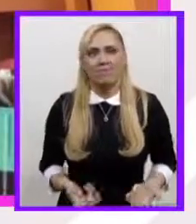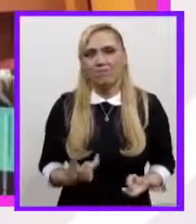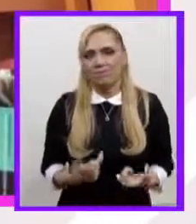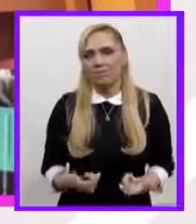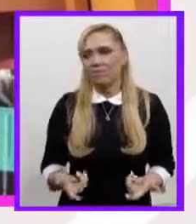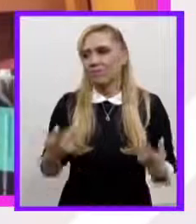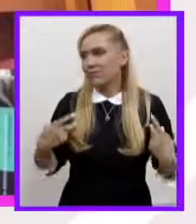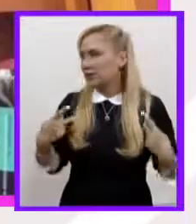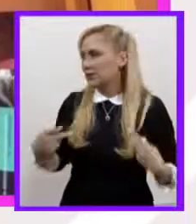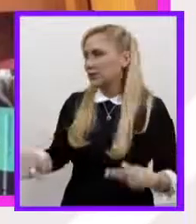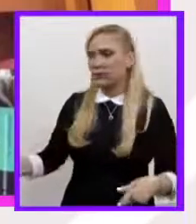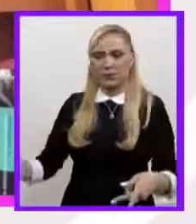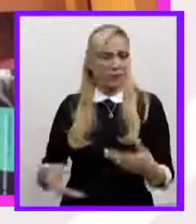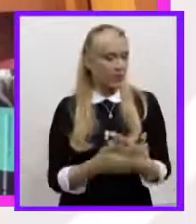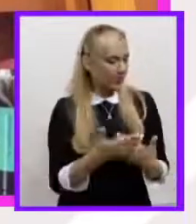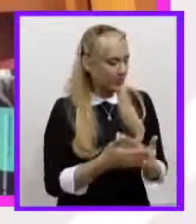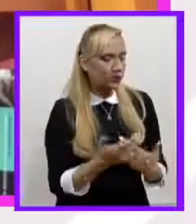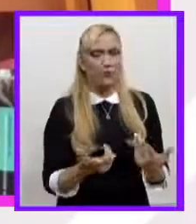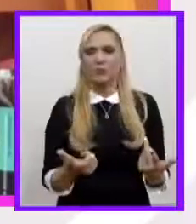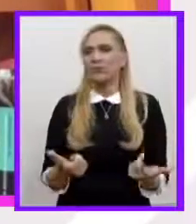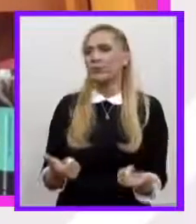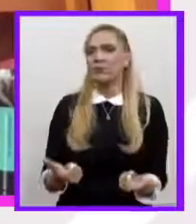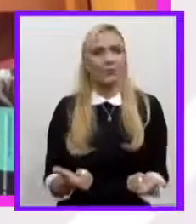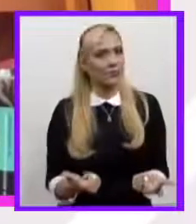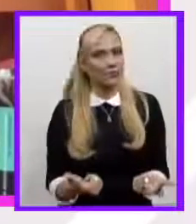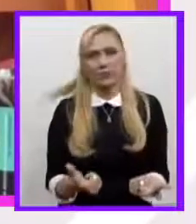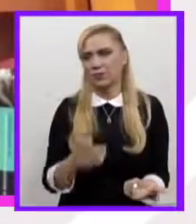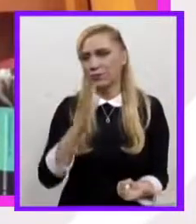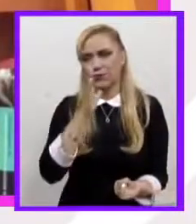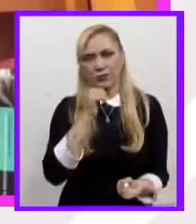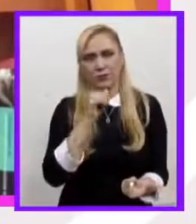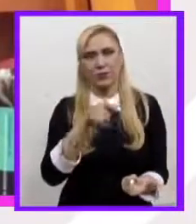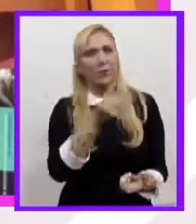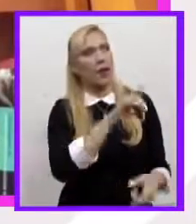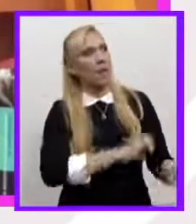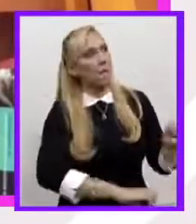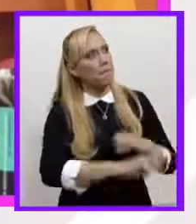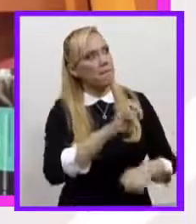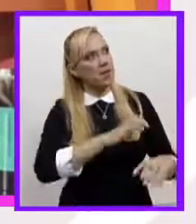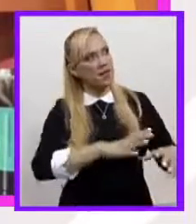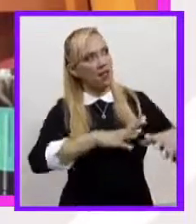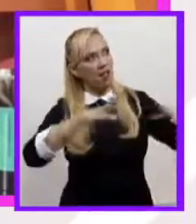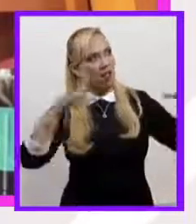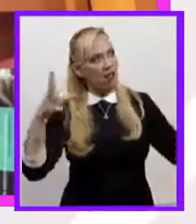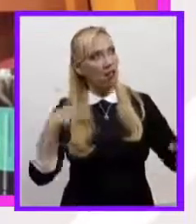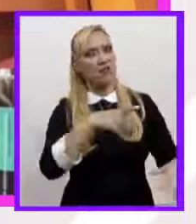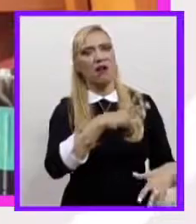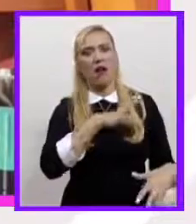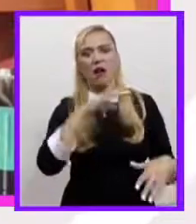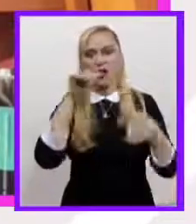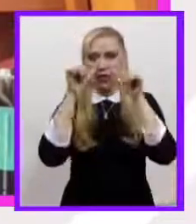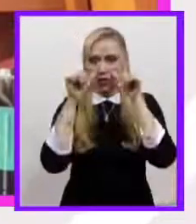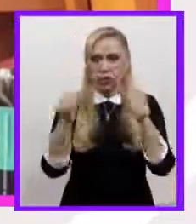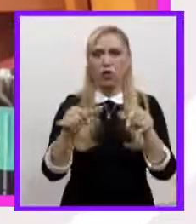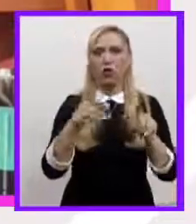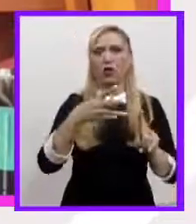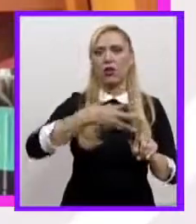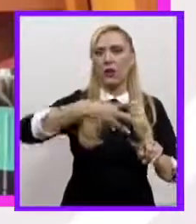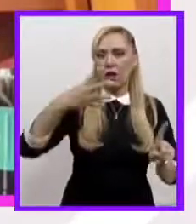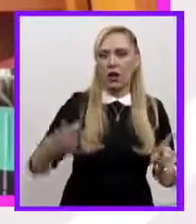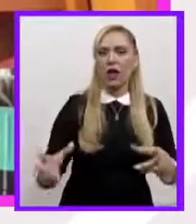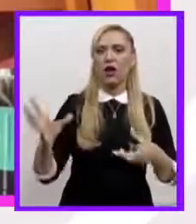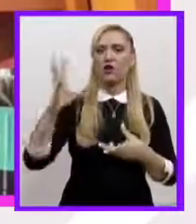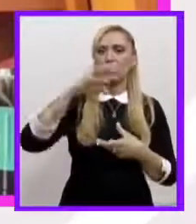recursos humanos y en recursos financieros de crear estas instancias que crean otras grandes empresas, ¿no? De unidades de atención a la diversidad, de